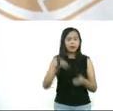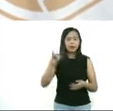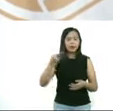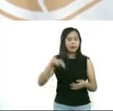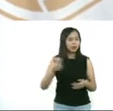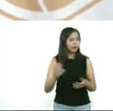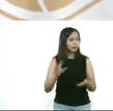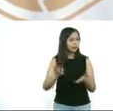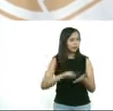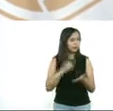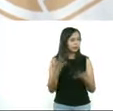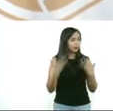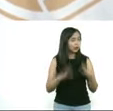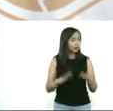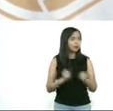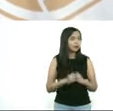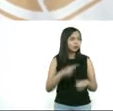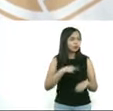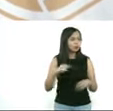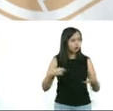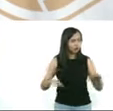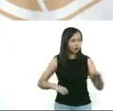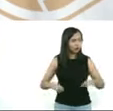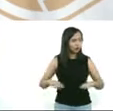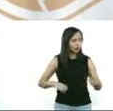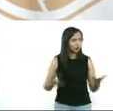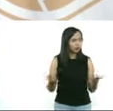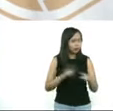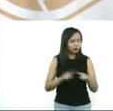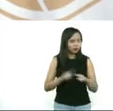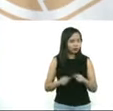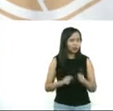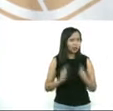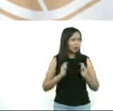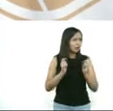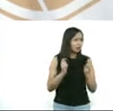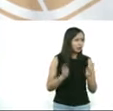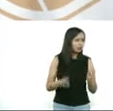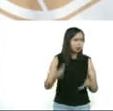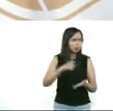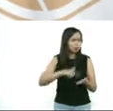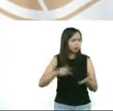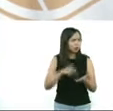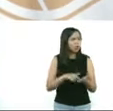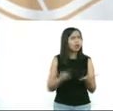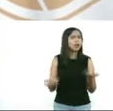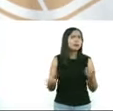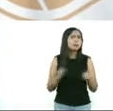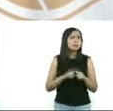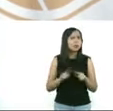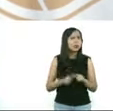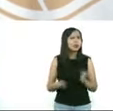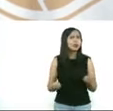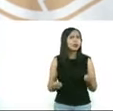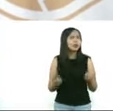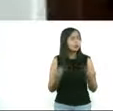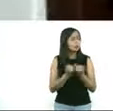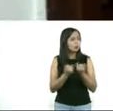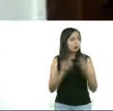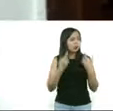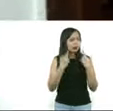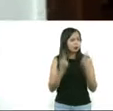hay decisiones que se han venido llevando a cabo, como la asignación de inmuebles, se han estado llevando a cabo